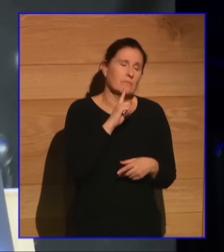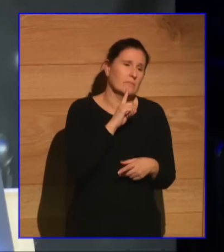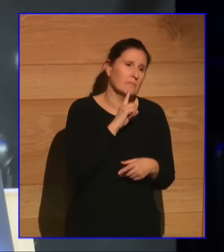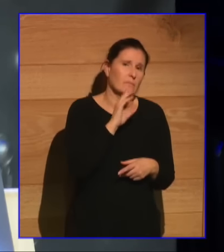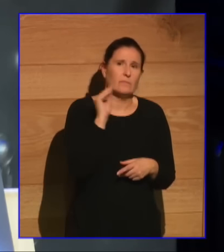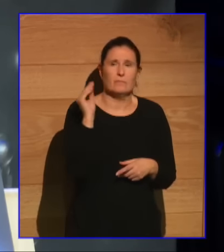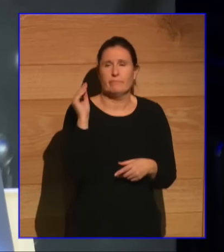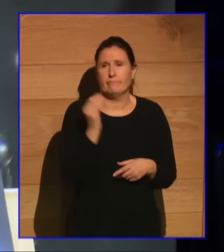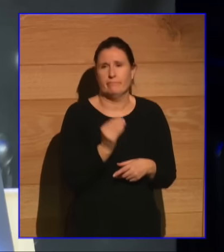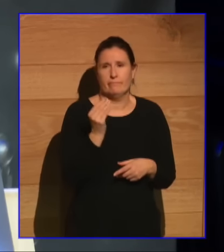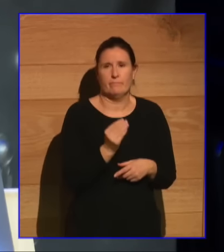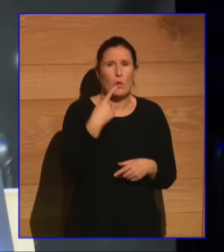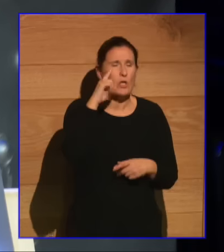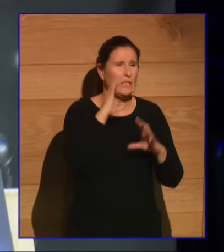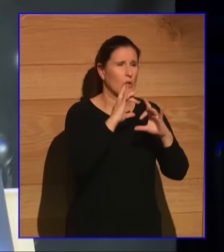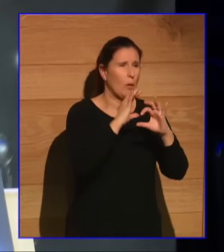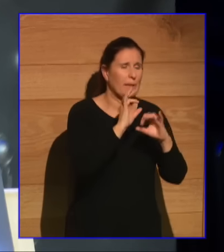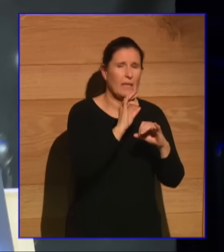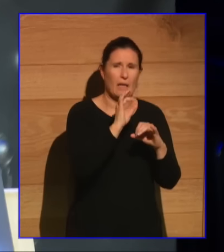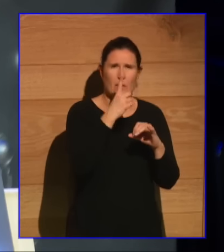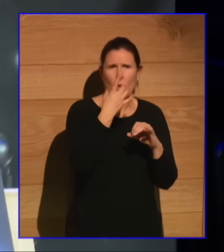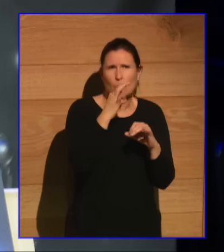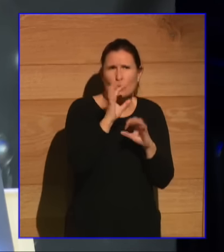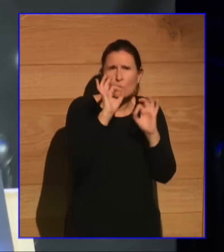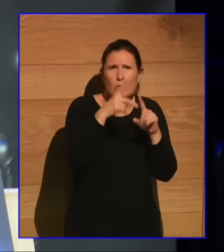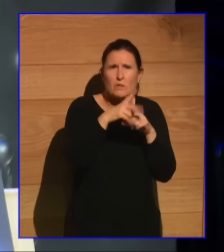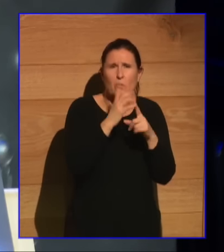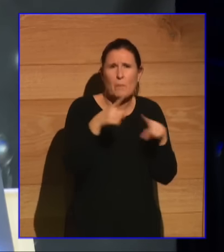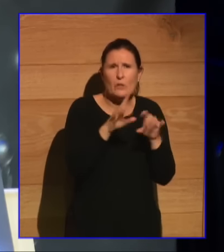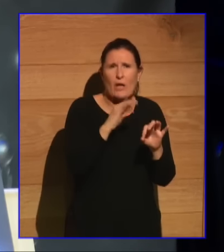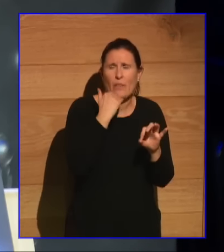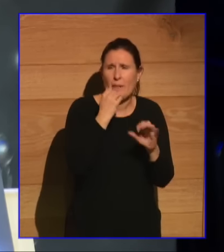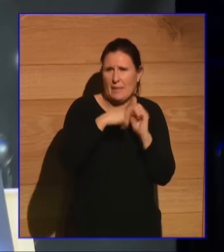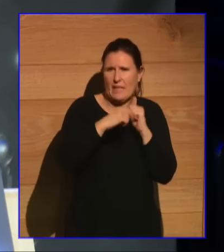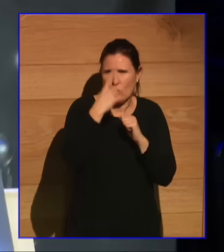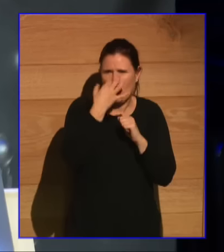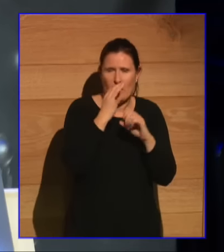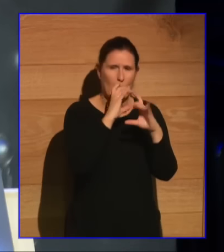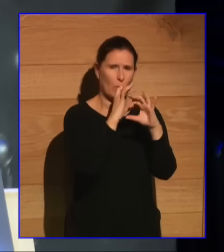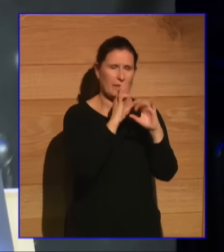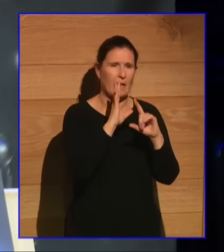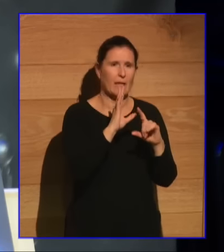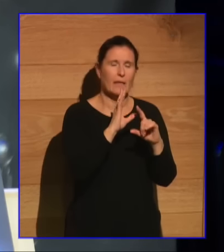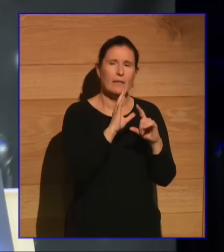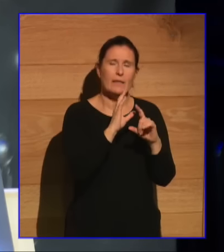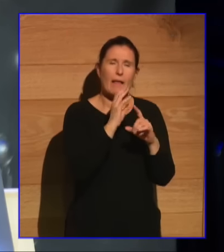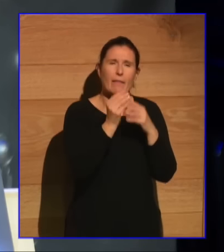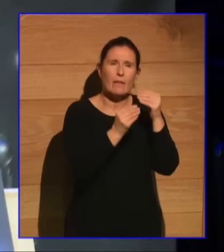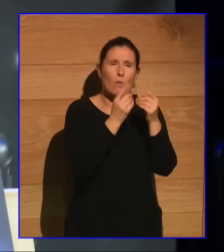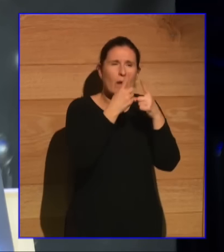no recuerdo si era una trompeta, es un instrumento de metal, creo que era una trompeta, y hace una línea melódica de